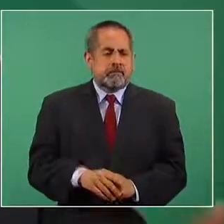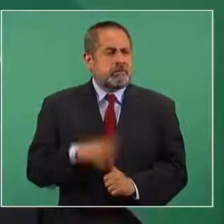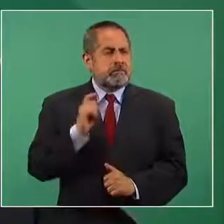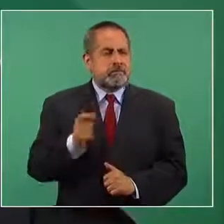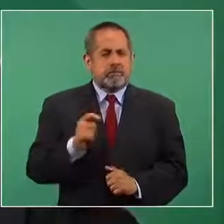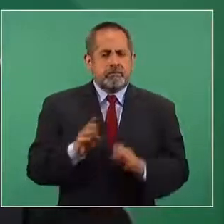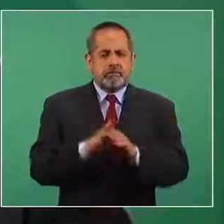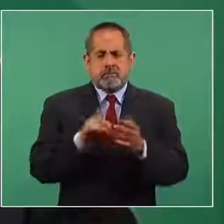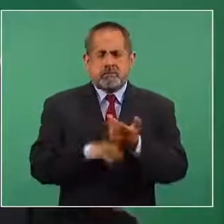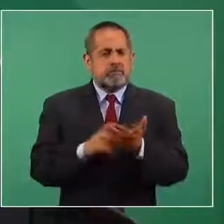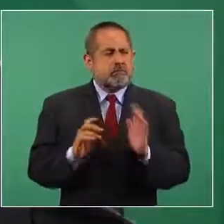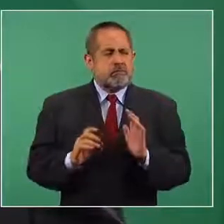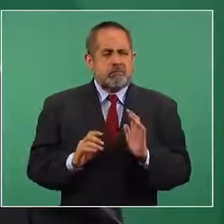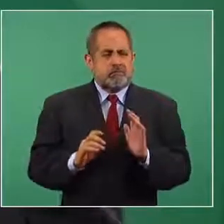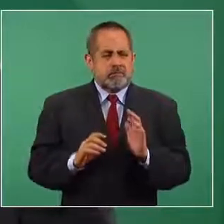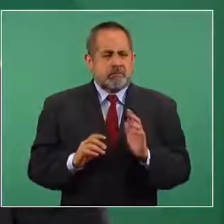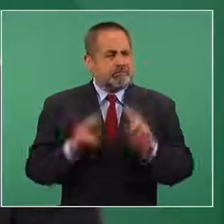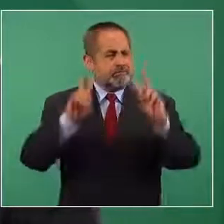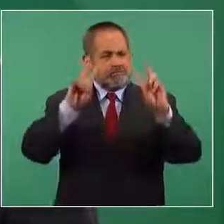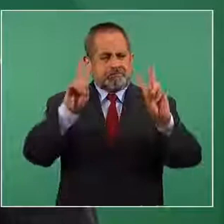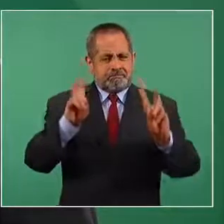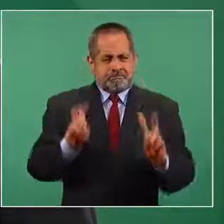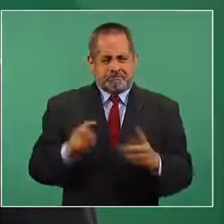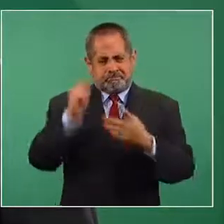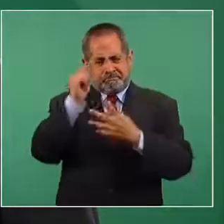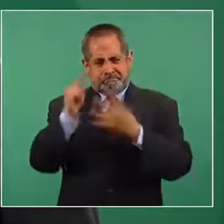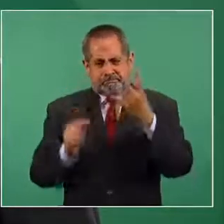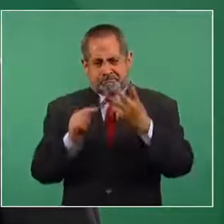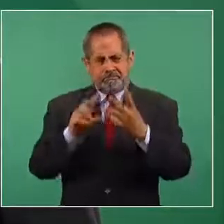Prácticamente tratamos todos los temas